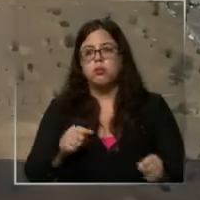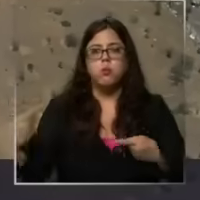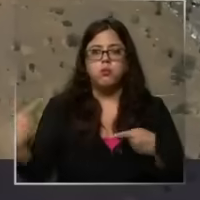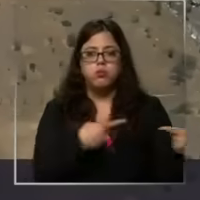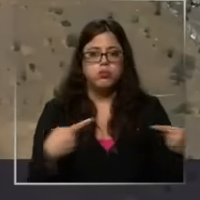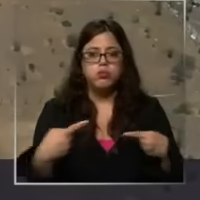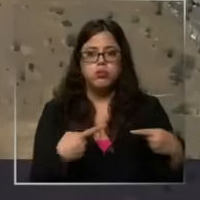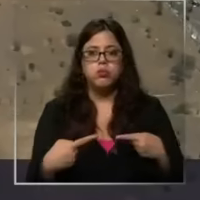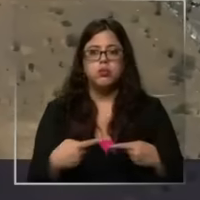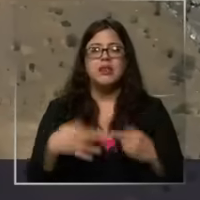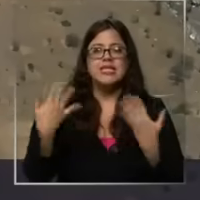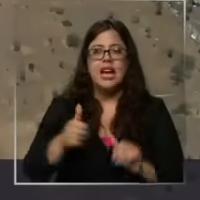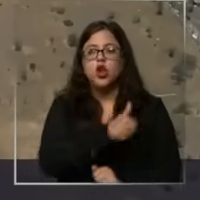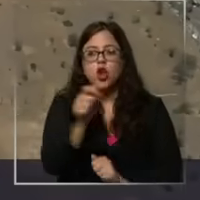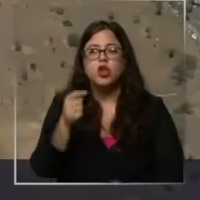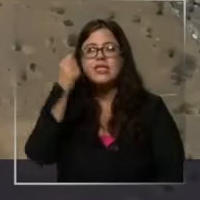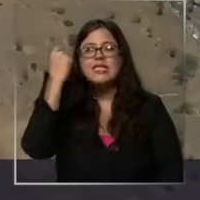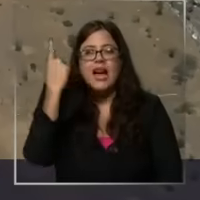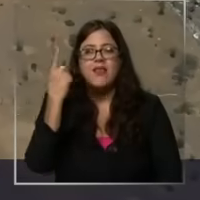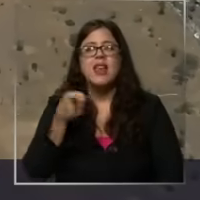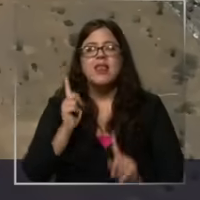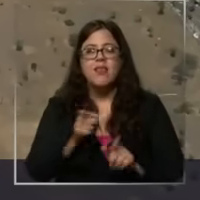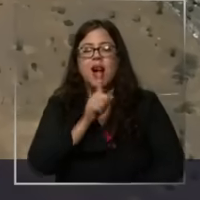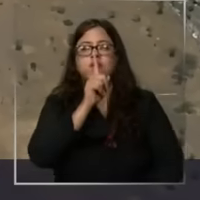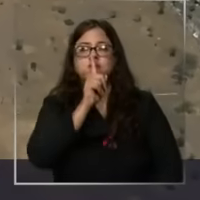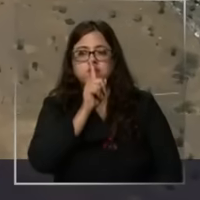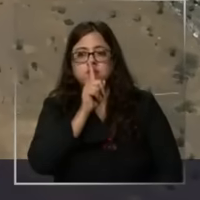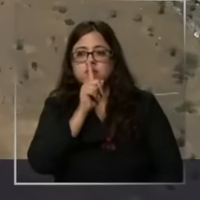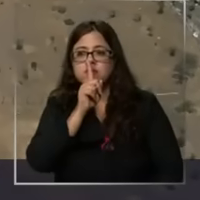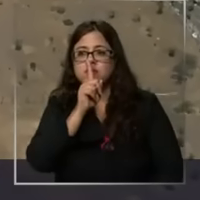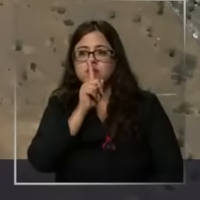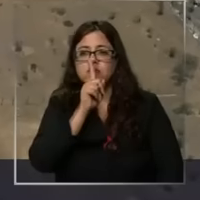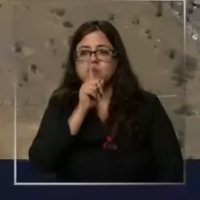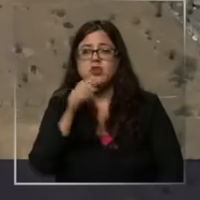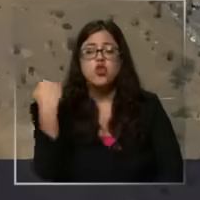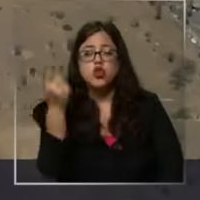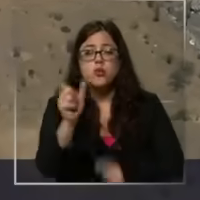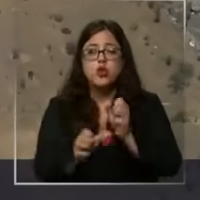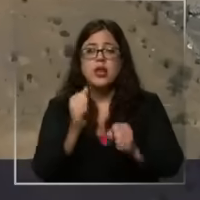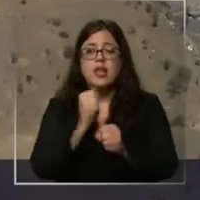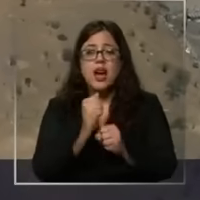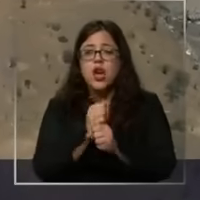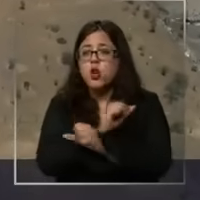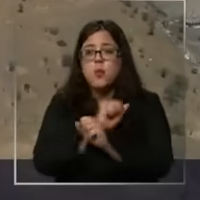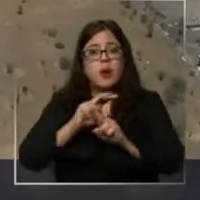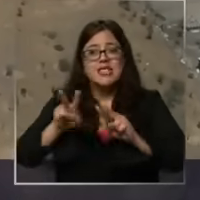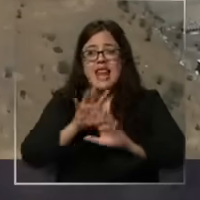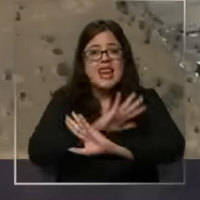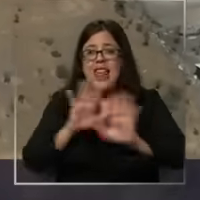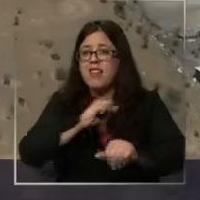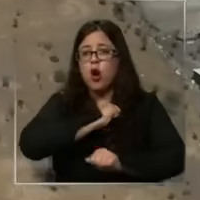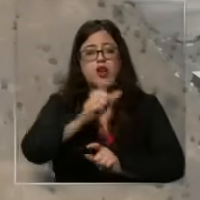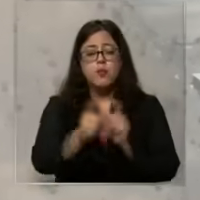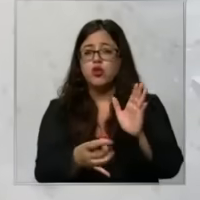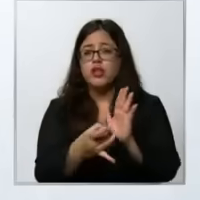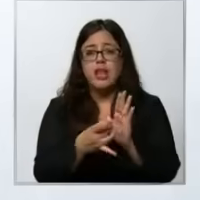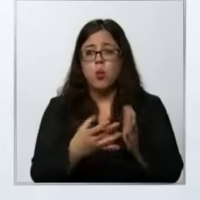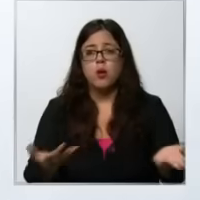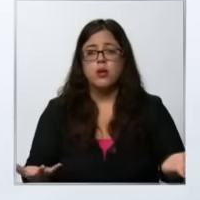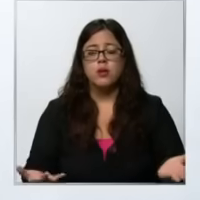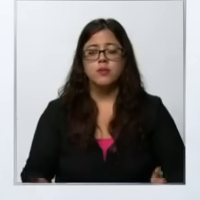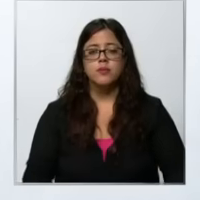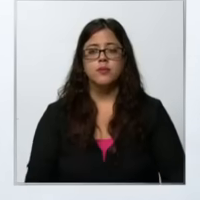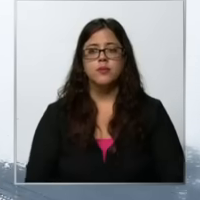conflicto. Todos saben que no hay que seguir grabando aquí. Somos personas que trabajan y no podemos hacer nada con eso del intento.